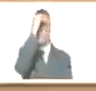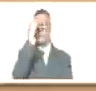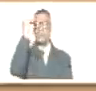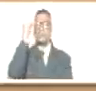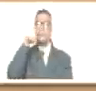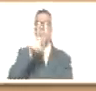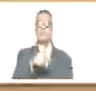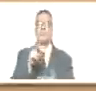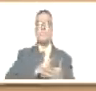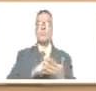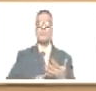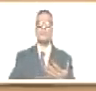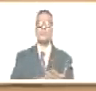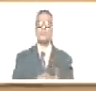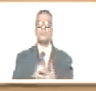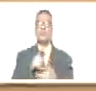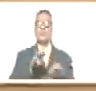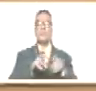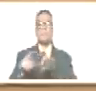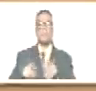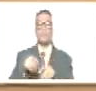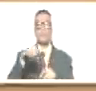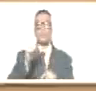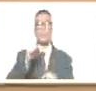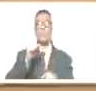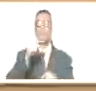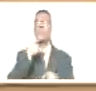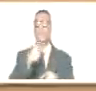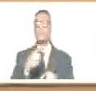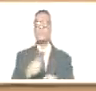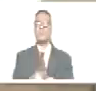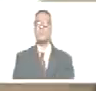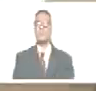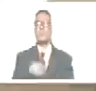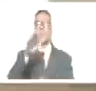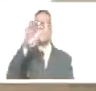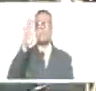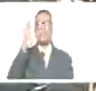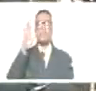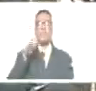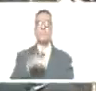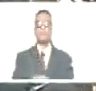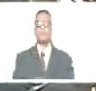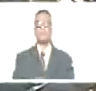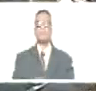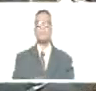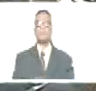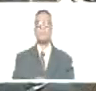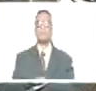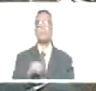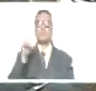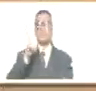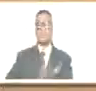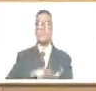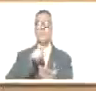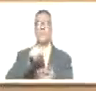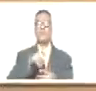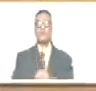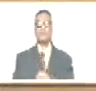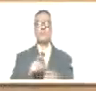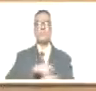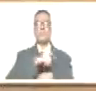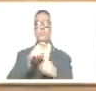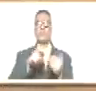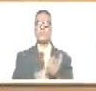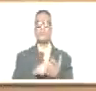por la secretaria Rosalba Gil, sírvanse a manifestarlo con la señal de costumbre. Queda aprobado por mayoría calificada.